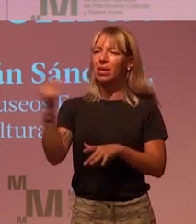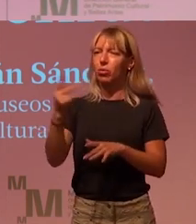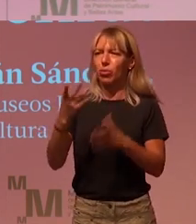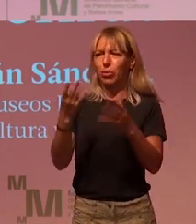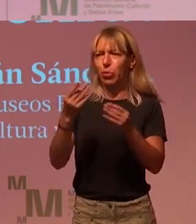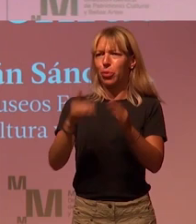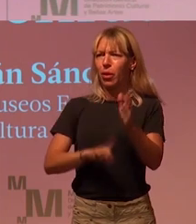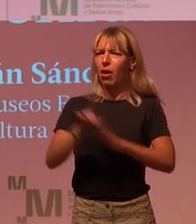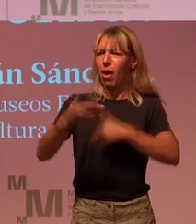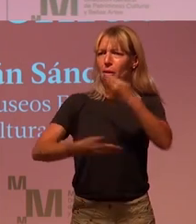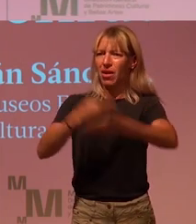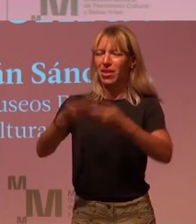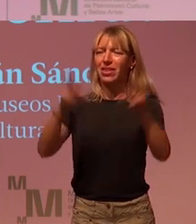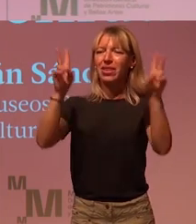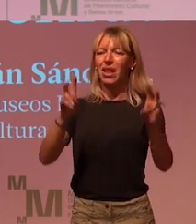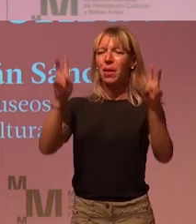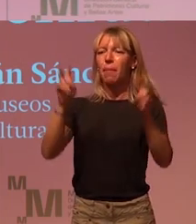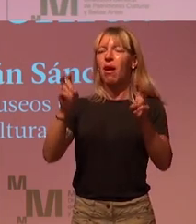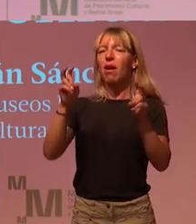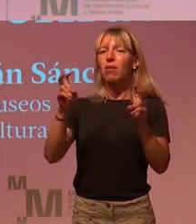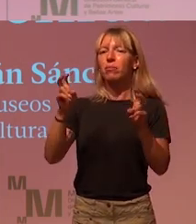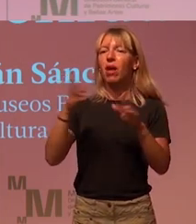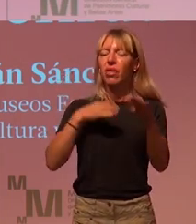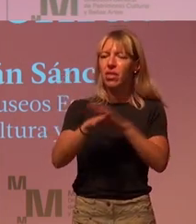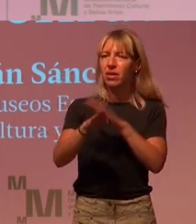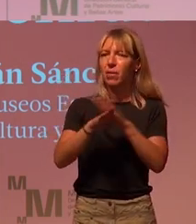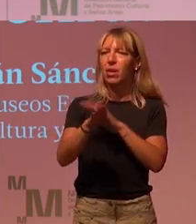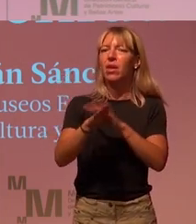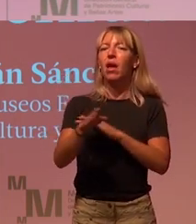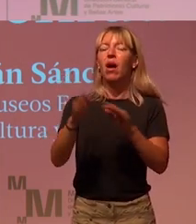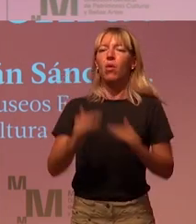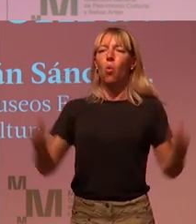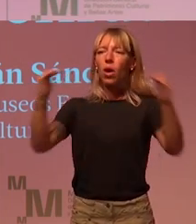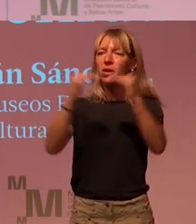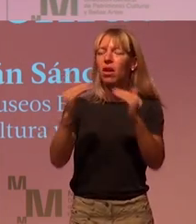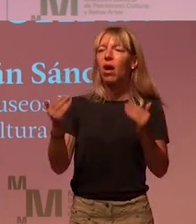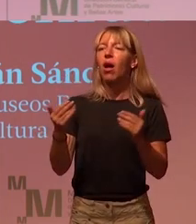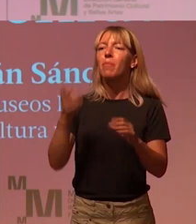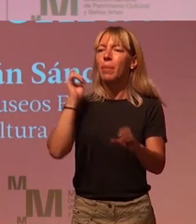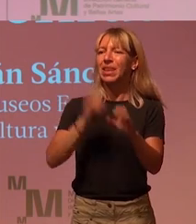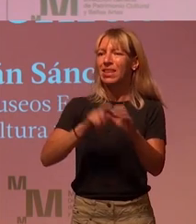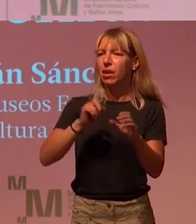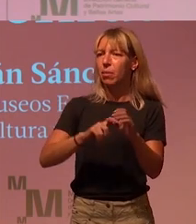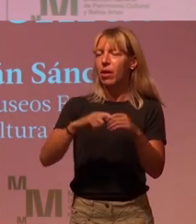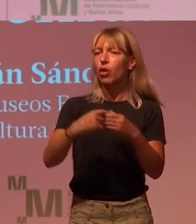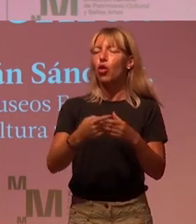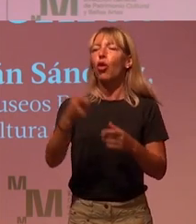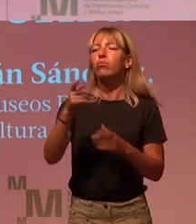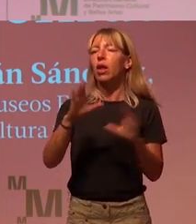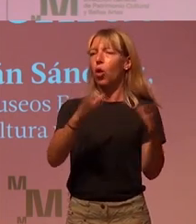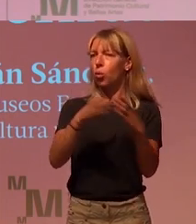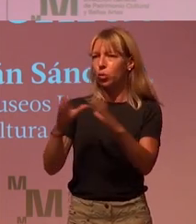kilómetros de avance en materia de accesibilidad, igualdad, participación de